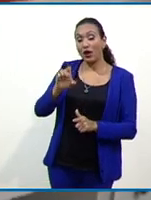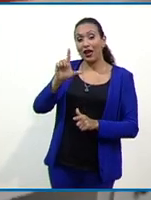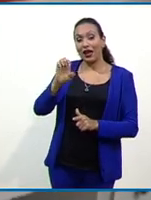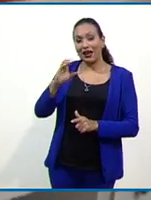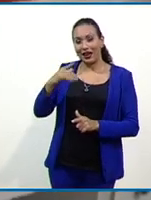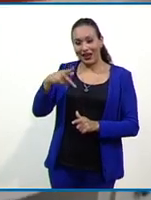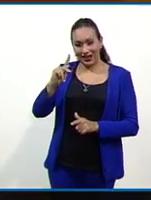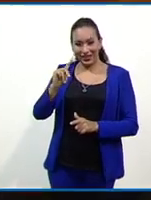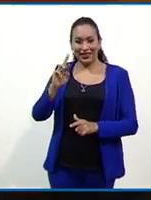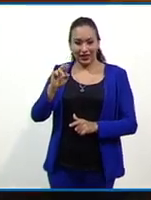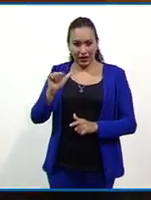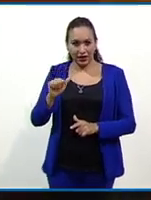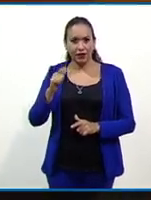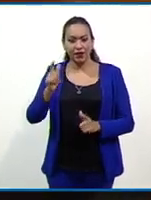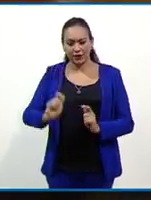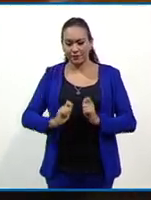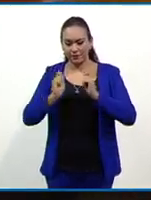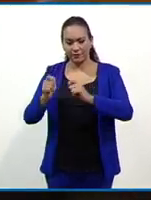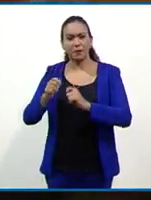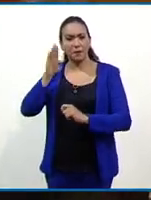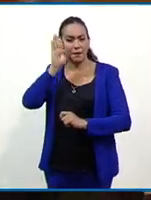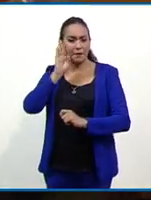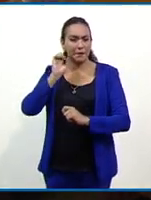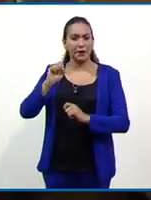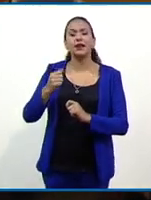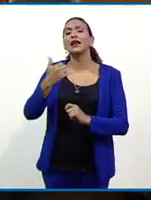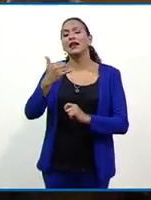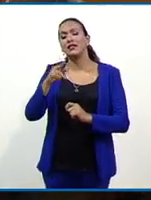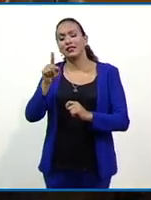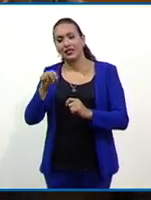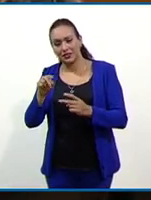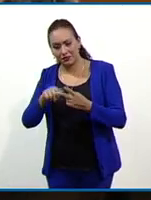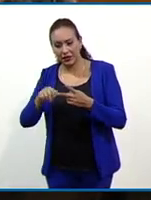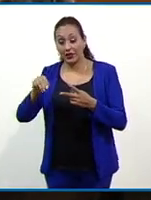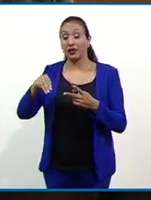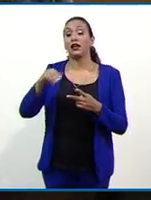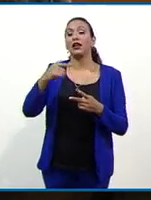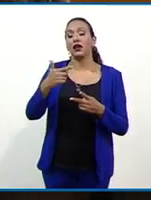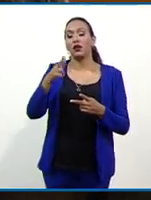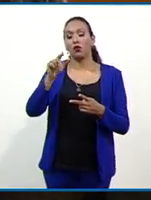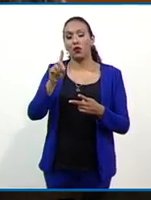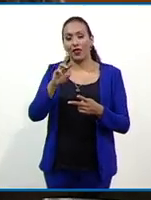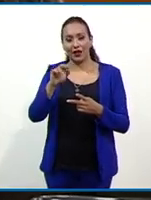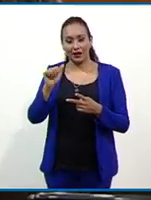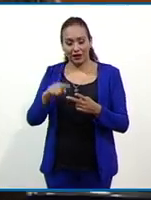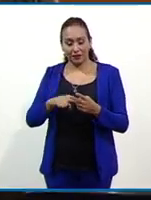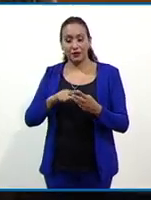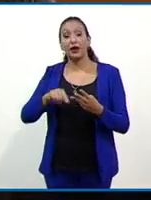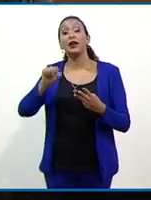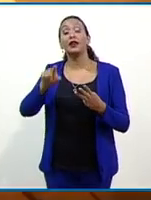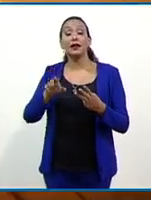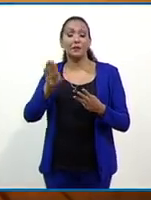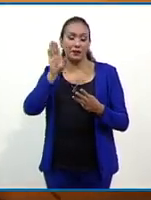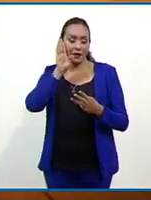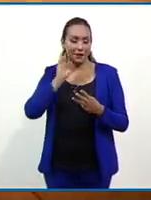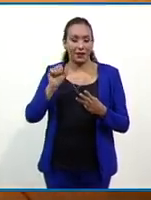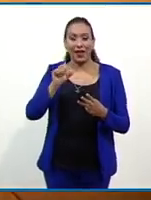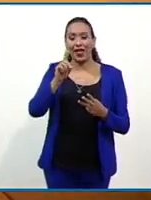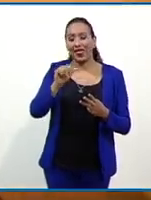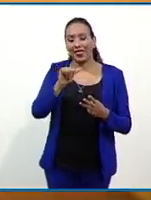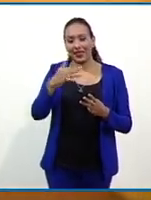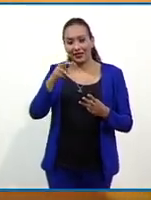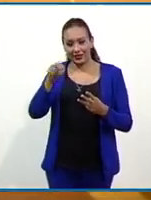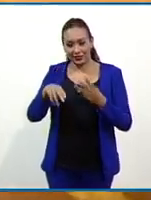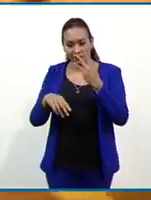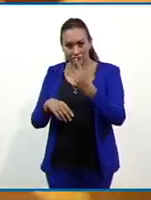Milenio, turnados a las ministras Yasmín Esquivel Moza y Lenia Batres Guadarrama, así como al ministro Alberto Pérez Dayán, estaban programados